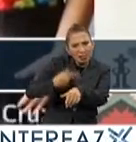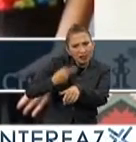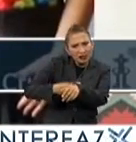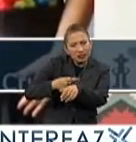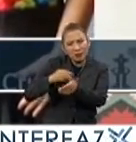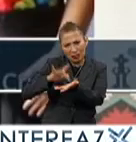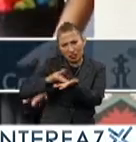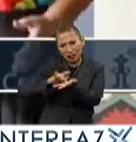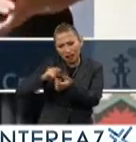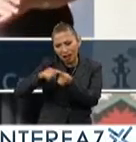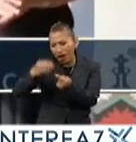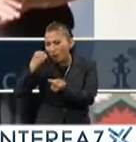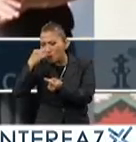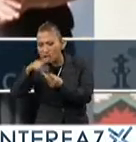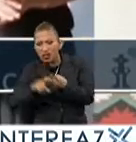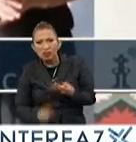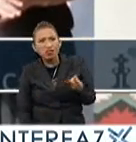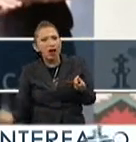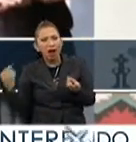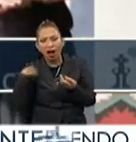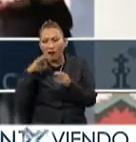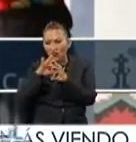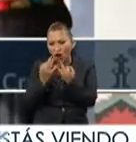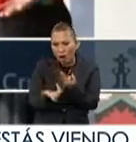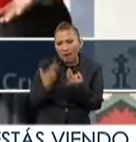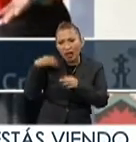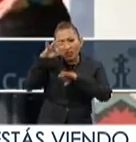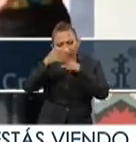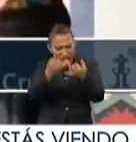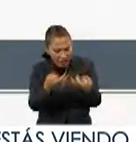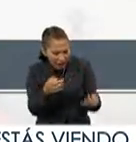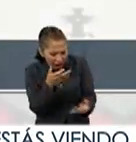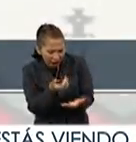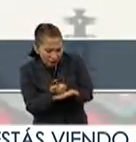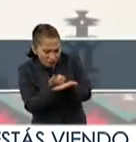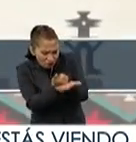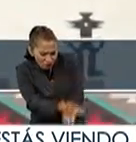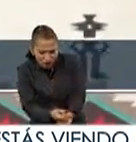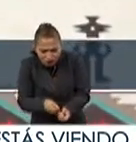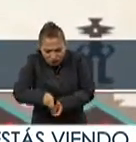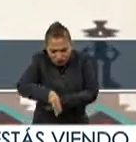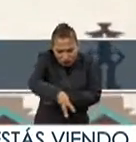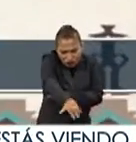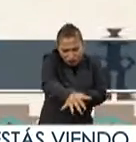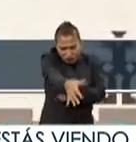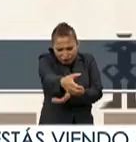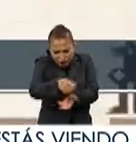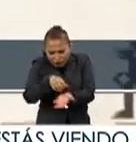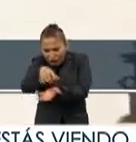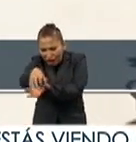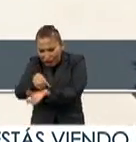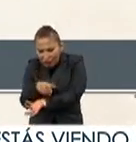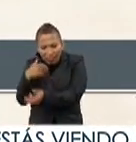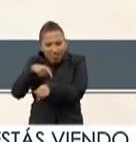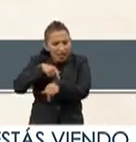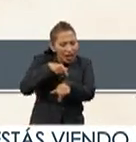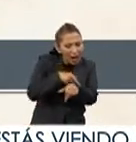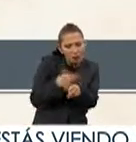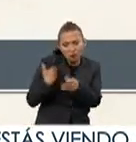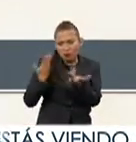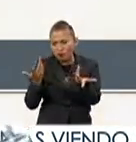la comida, como la manera de tratar la tierra, de sembrar, de cosechar, los tiempos,